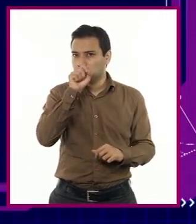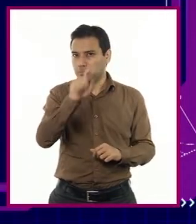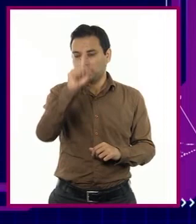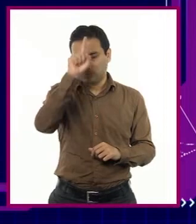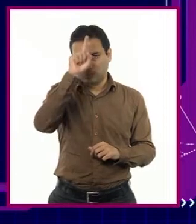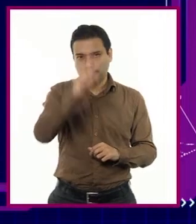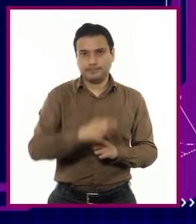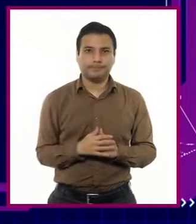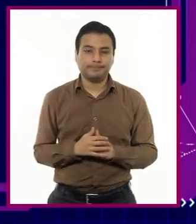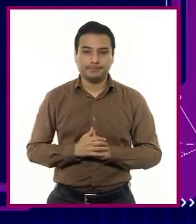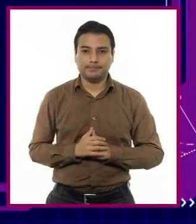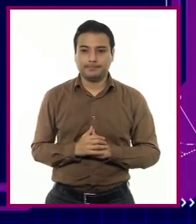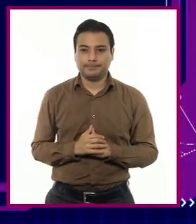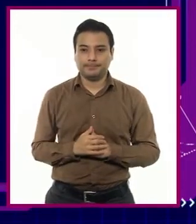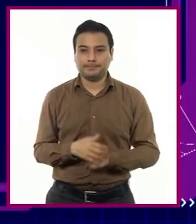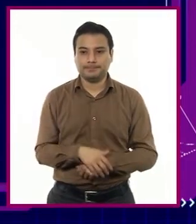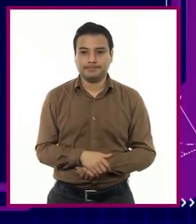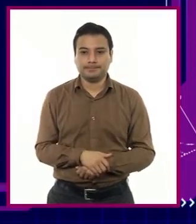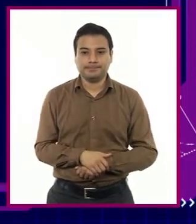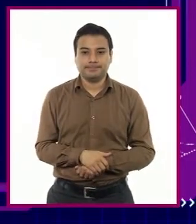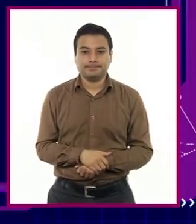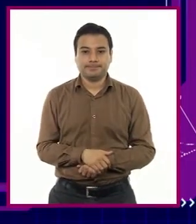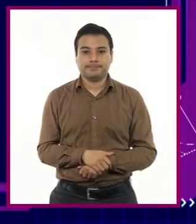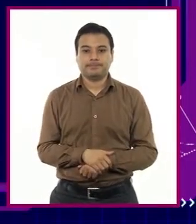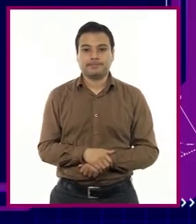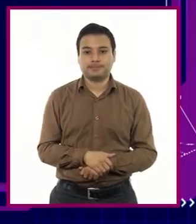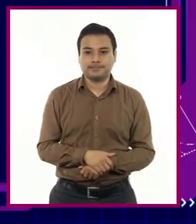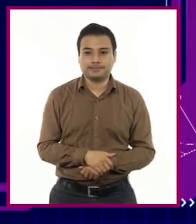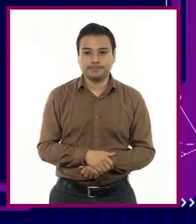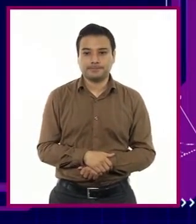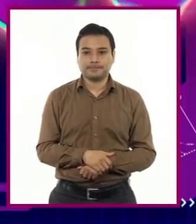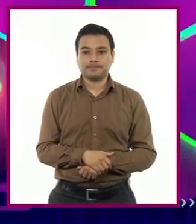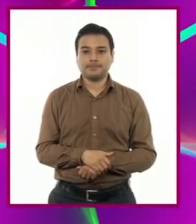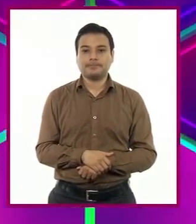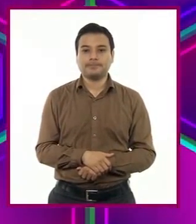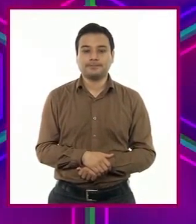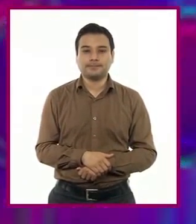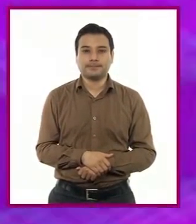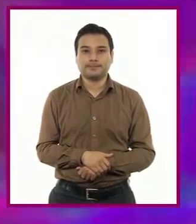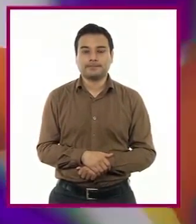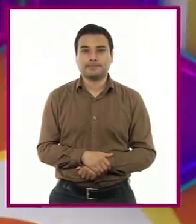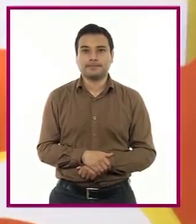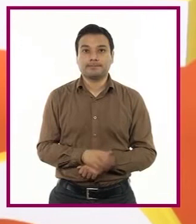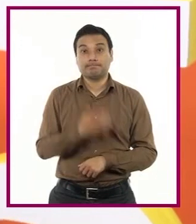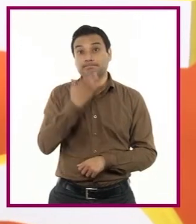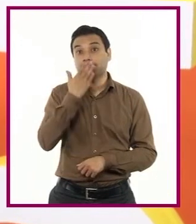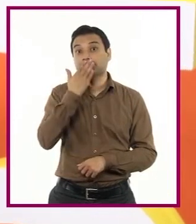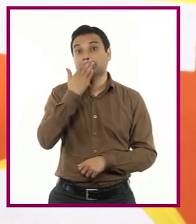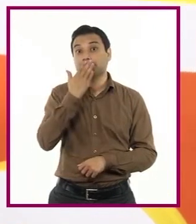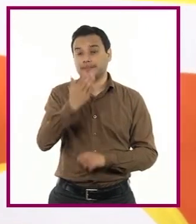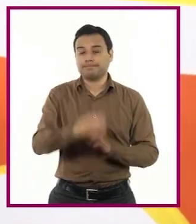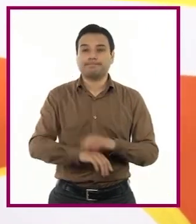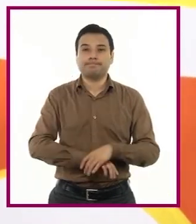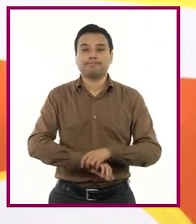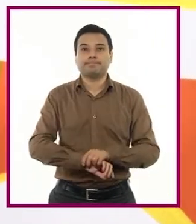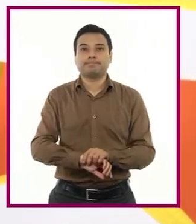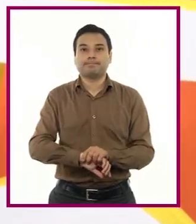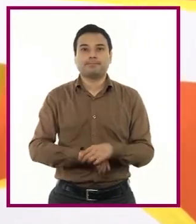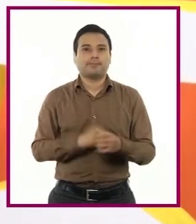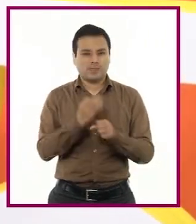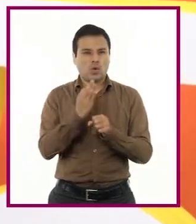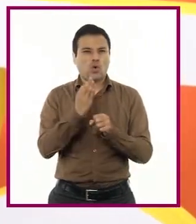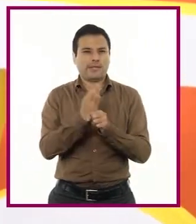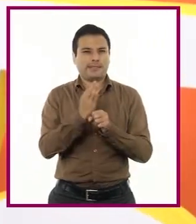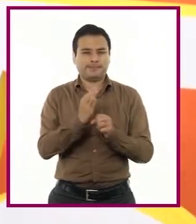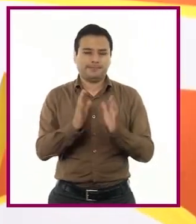PQR son congruentes por el criterio ángulo, lado, ángulo. Muy bien. Ahora que ya retomamos